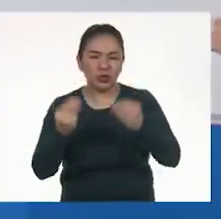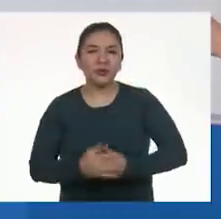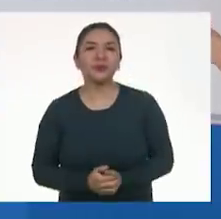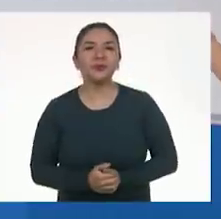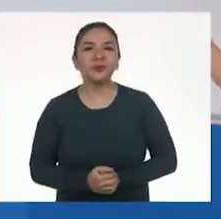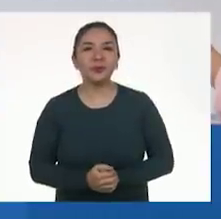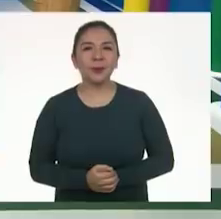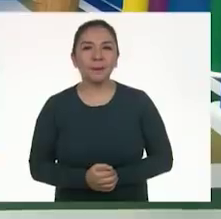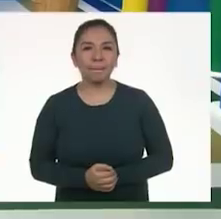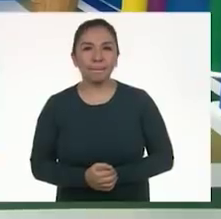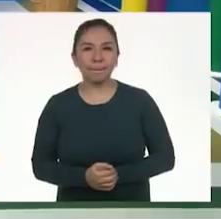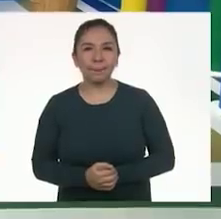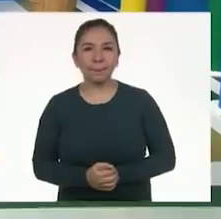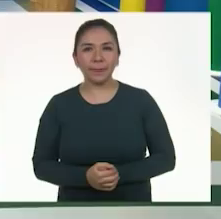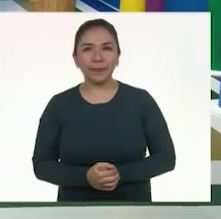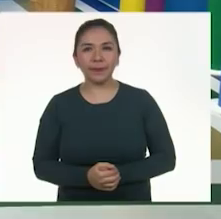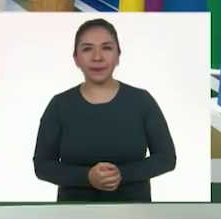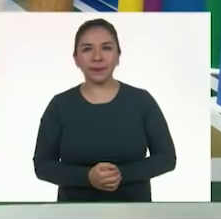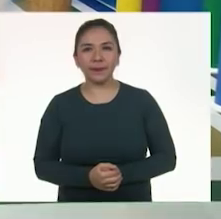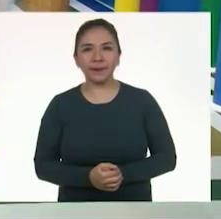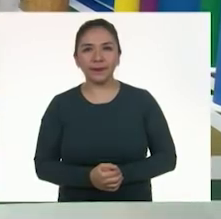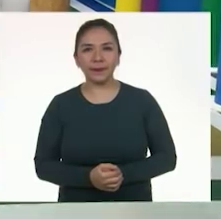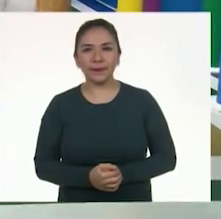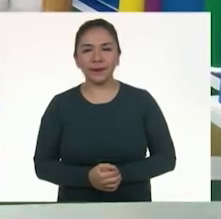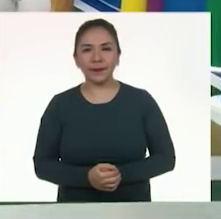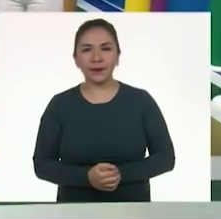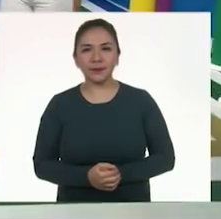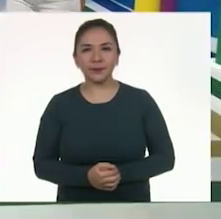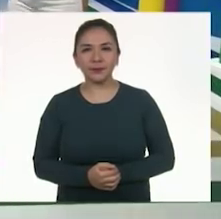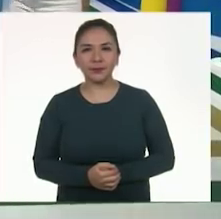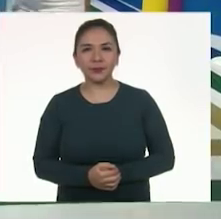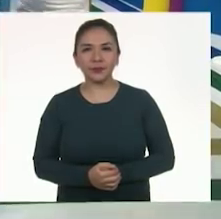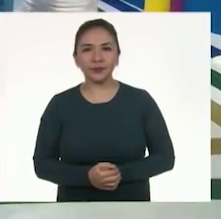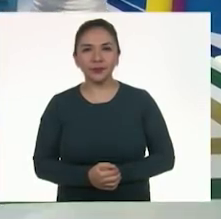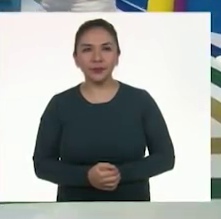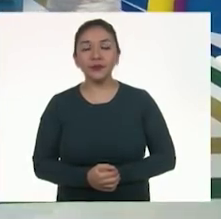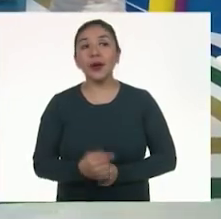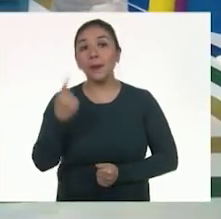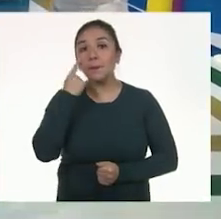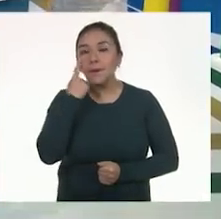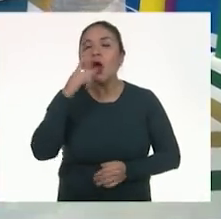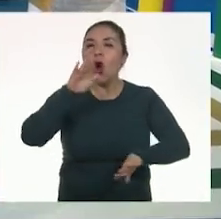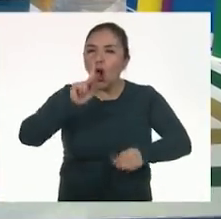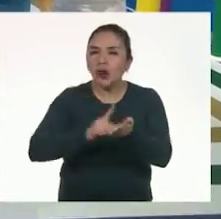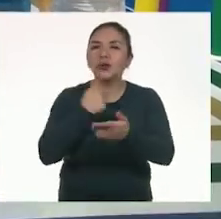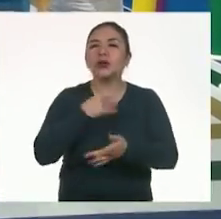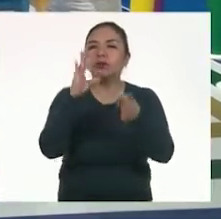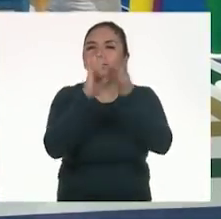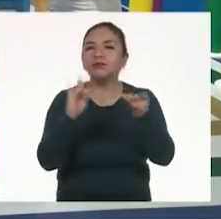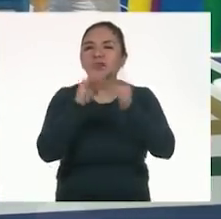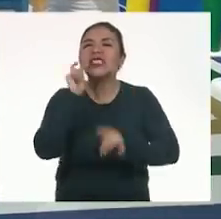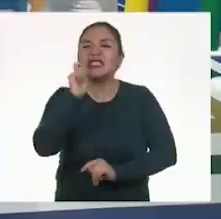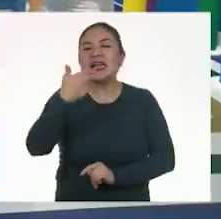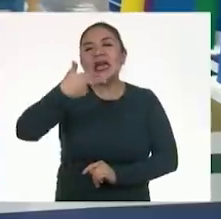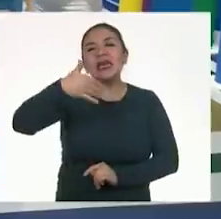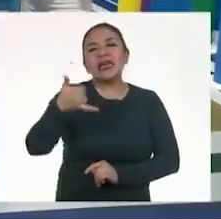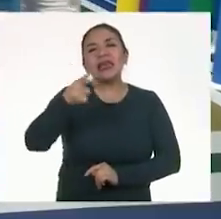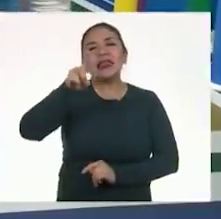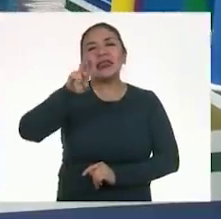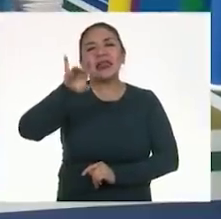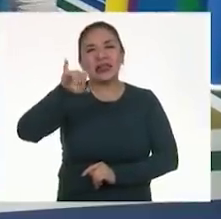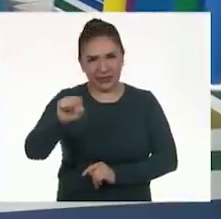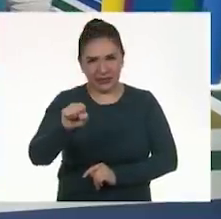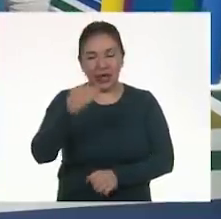esto. La ibris. Vamos a reforzar la ibris. Me gustaría